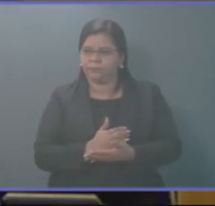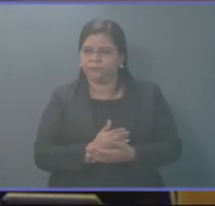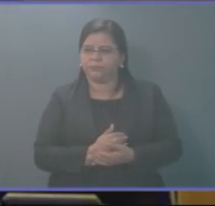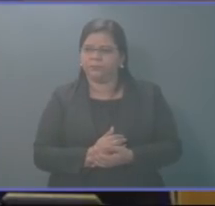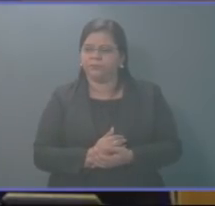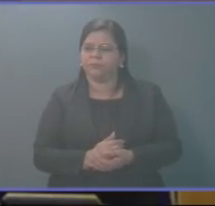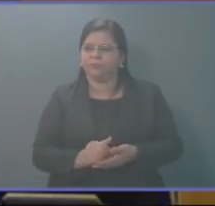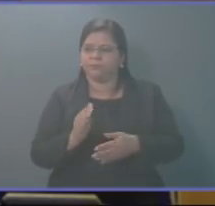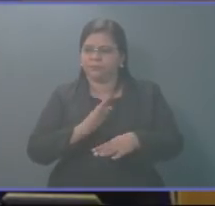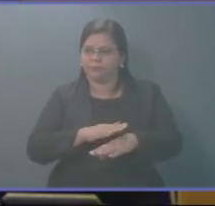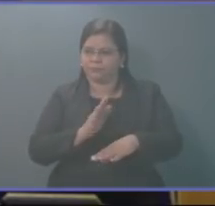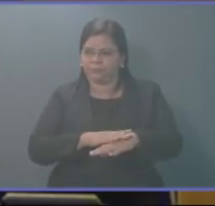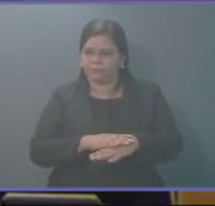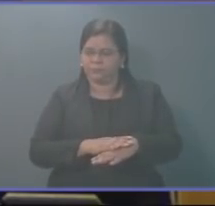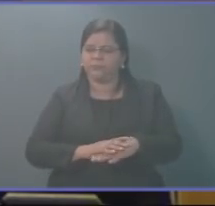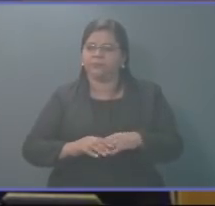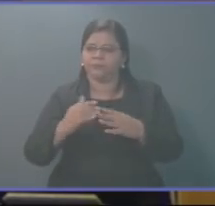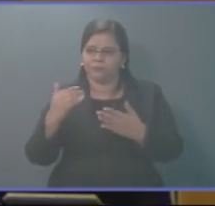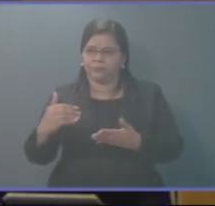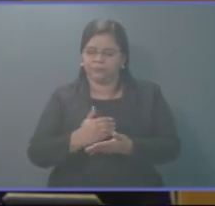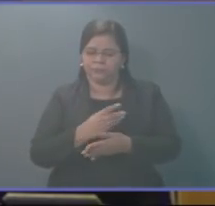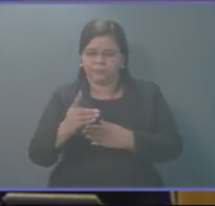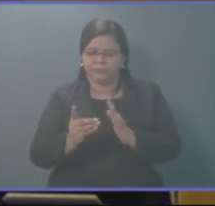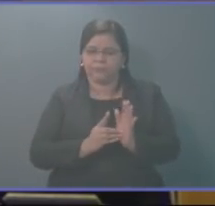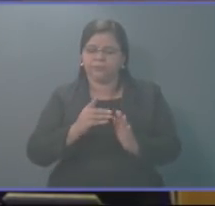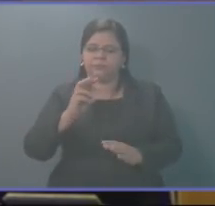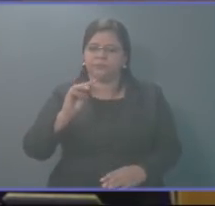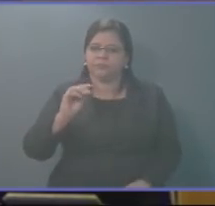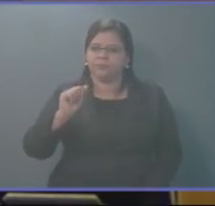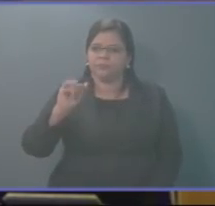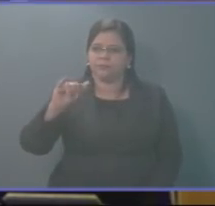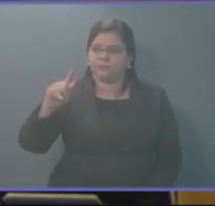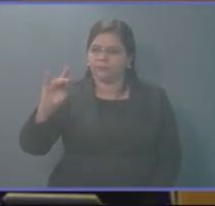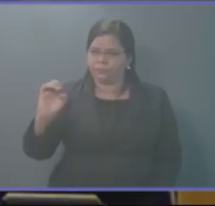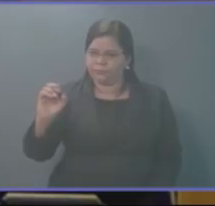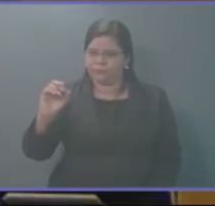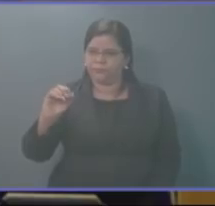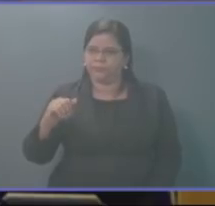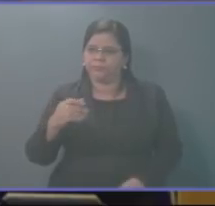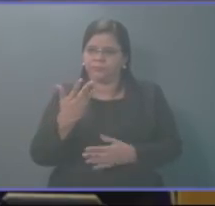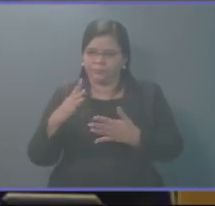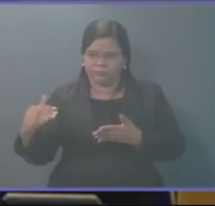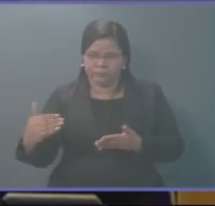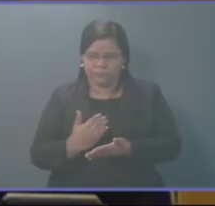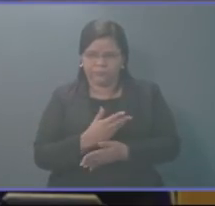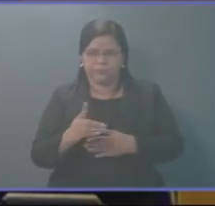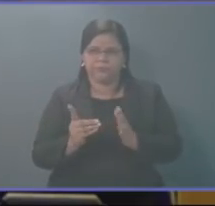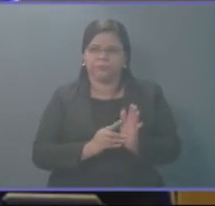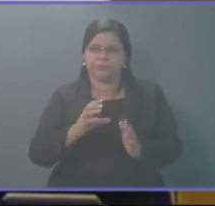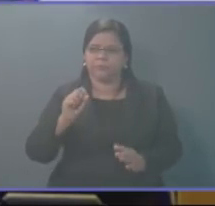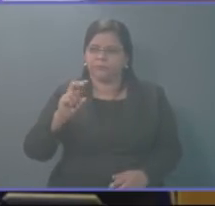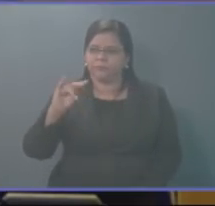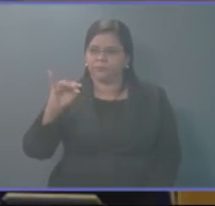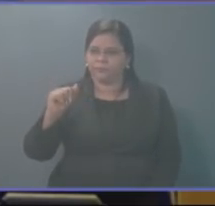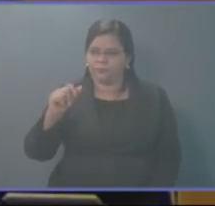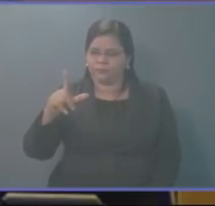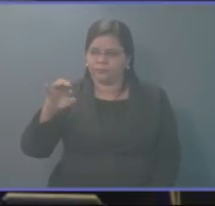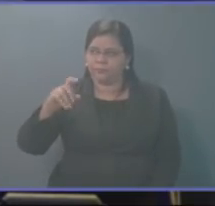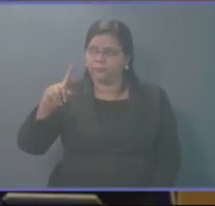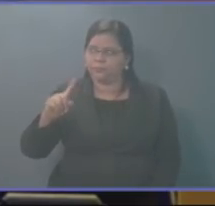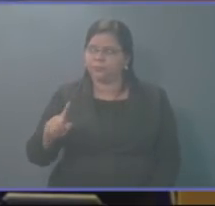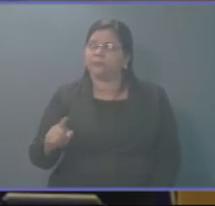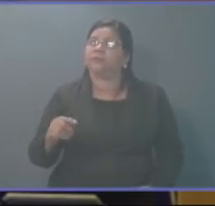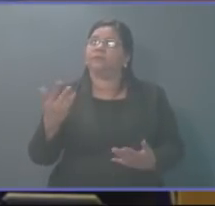y hacer unos llamamientos. Se incorpora la diputada Maite Iraeta, se incorpora la diputada Sonia López